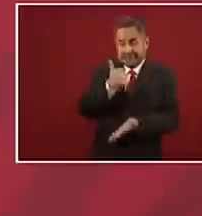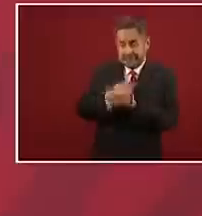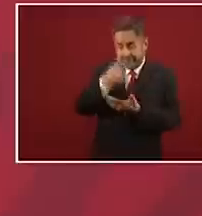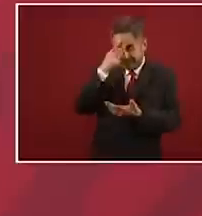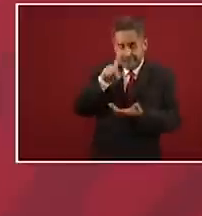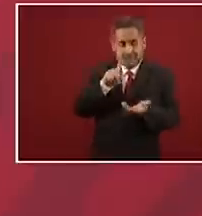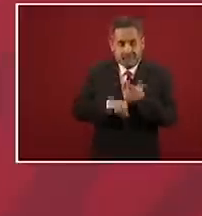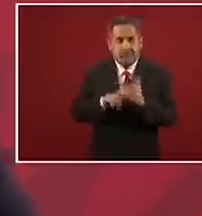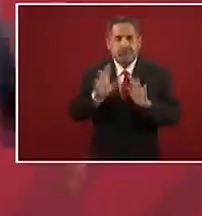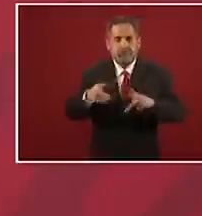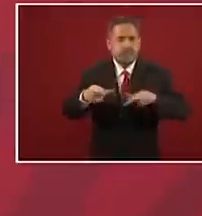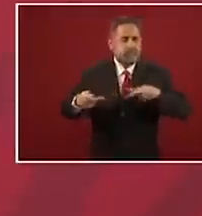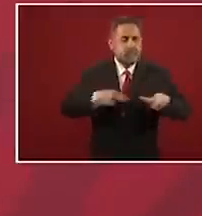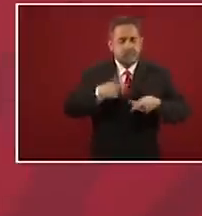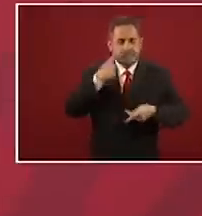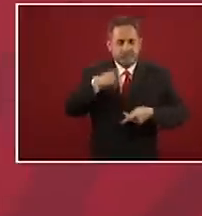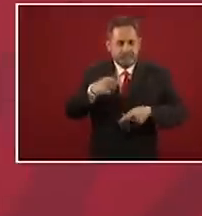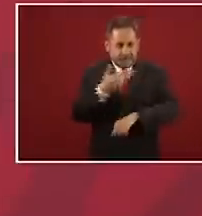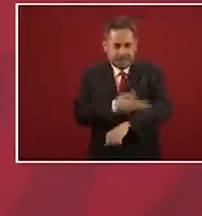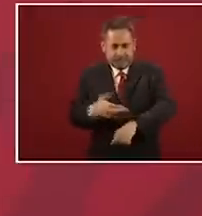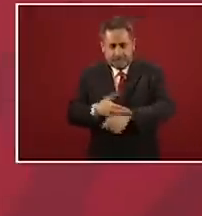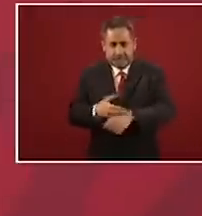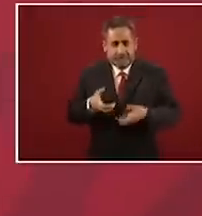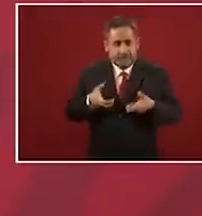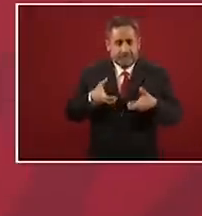Tenían ya un trazo para hacer una avenida central